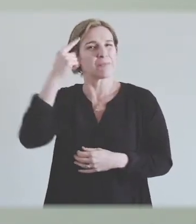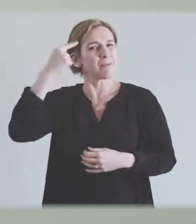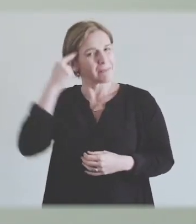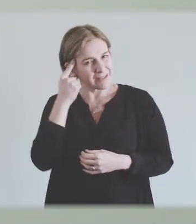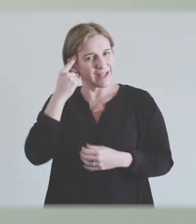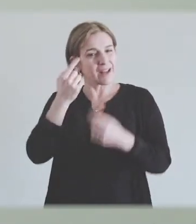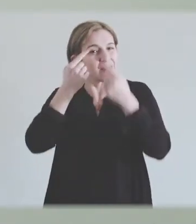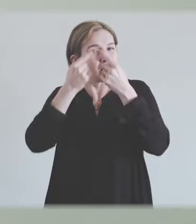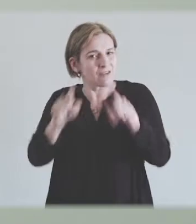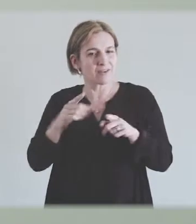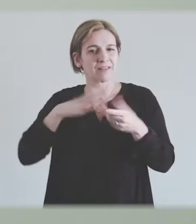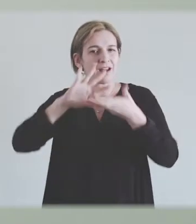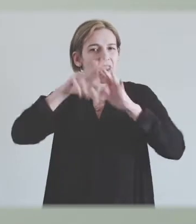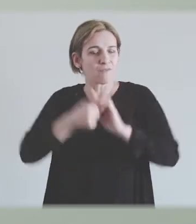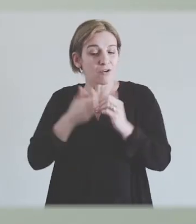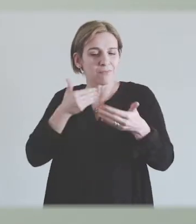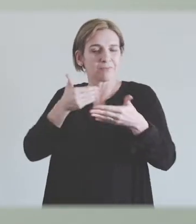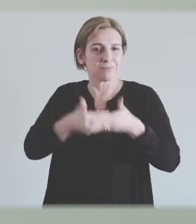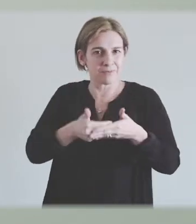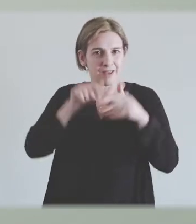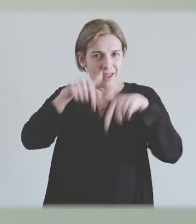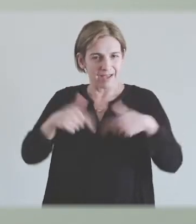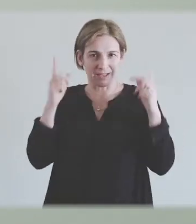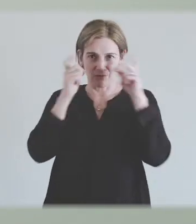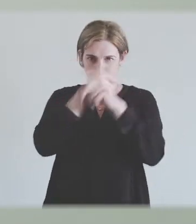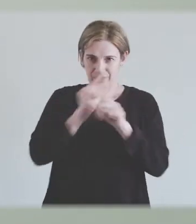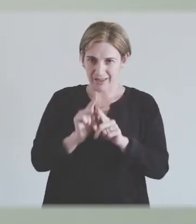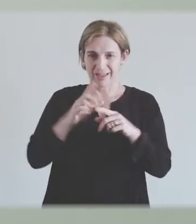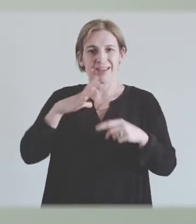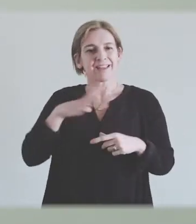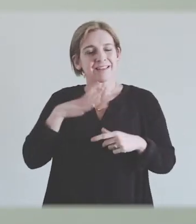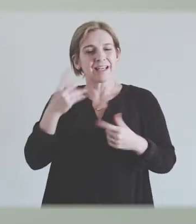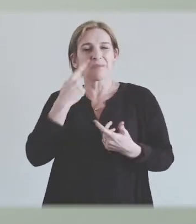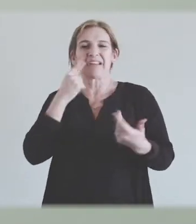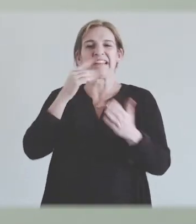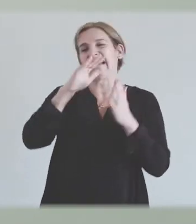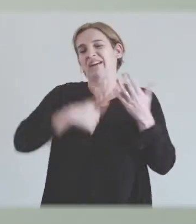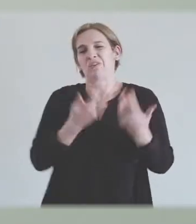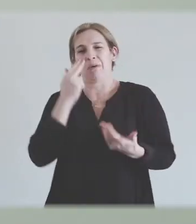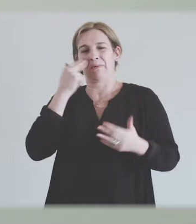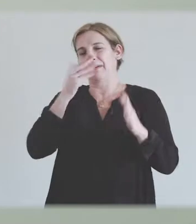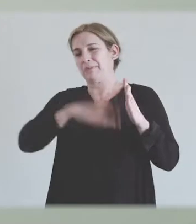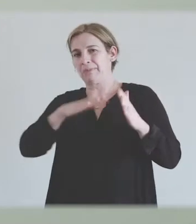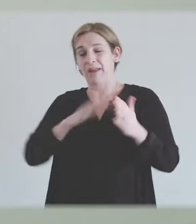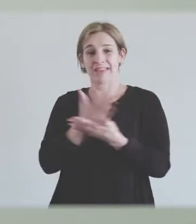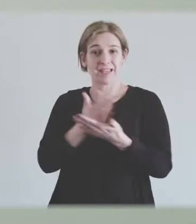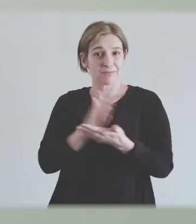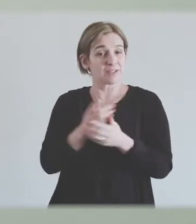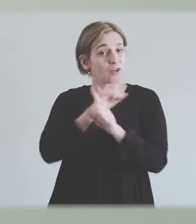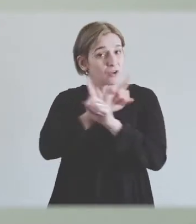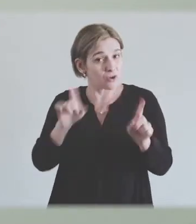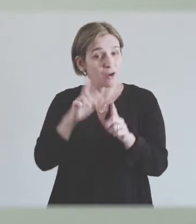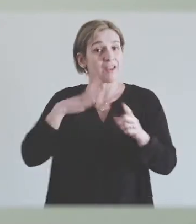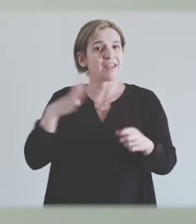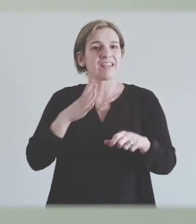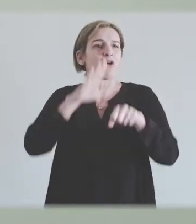que pensar distinto la forma que acercamos a este tipo de dificultades. Tenemos que dejar de minimizar los problemas de discriminación y tenemos